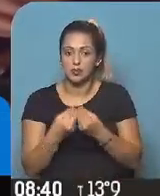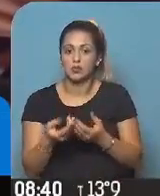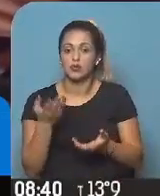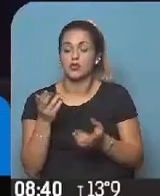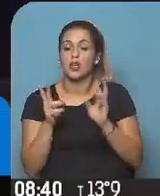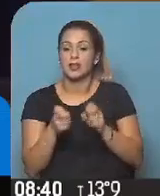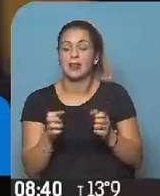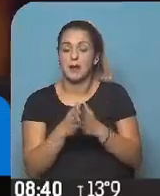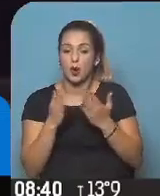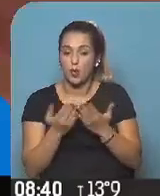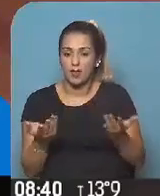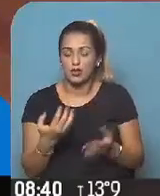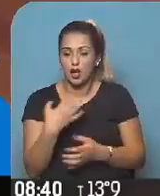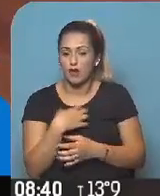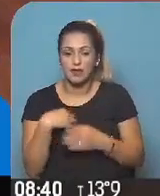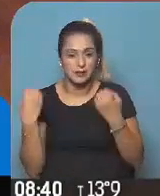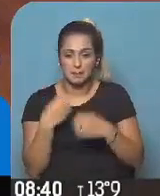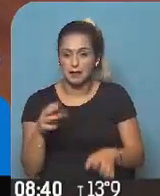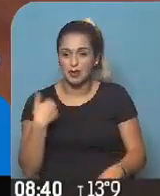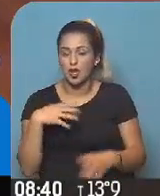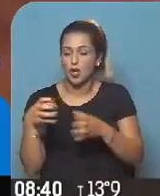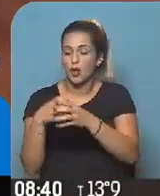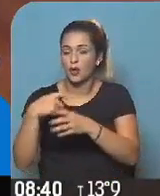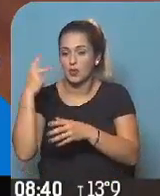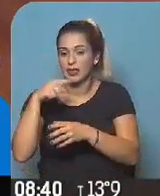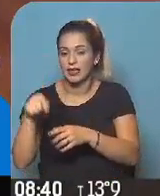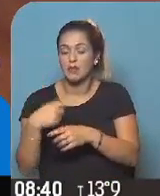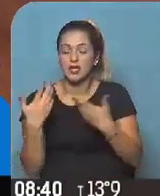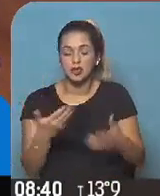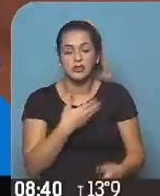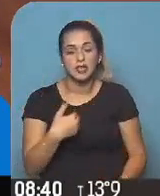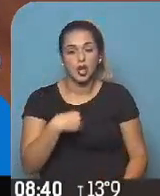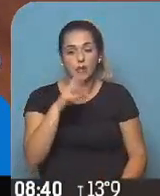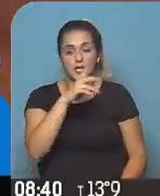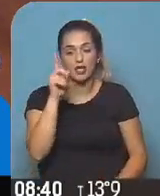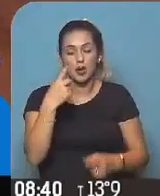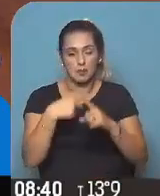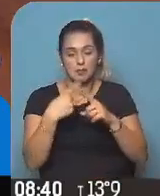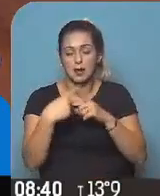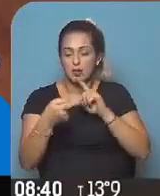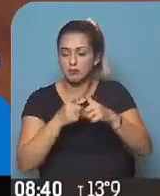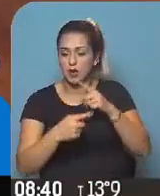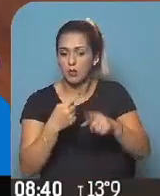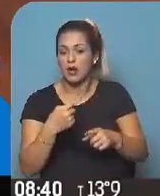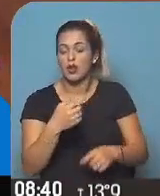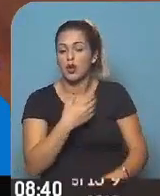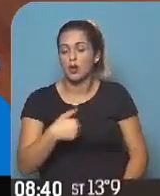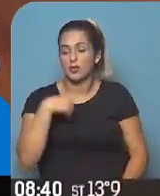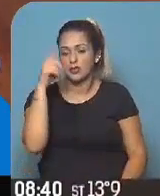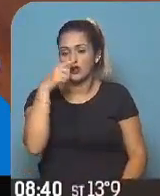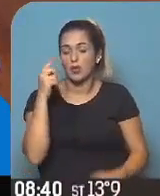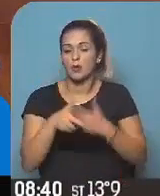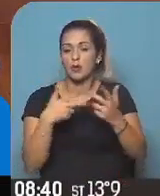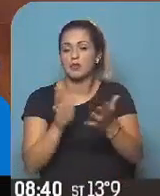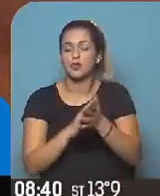los cuadernos en los acuerdos que van a ir sellando los gobernadores con el gobierno nacional primero se van a discutir cuando hablamos de números cuando hablamos